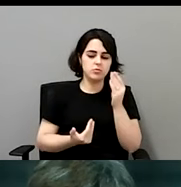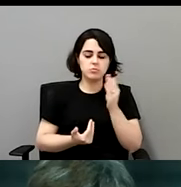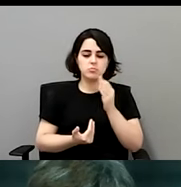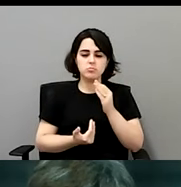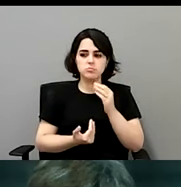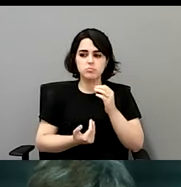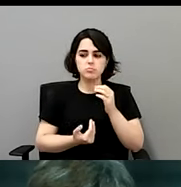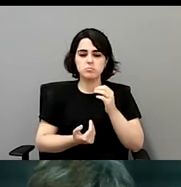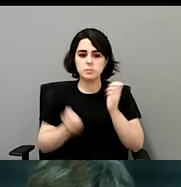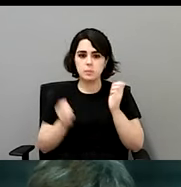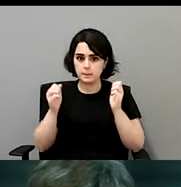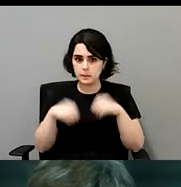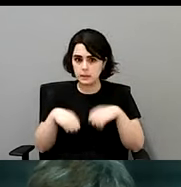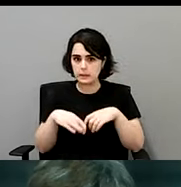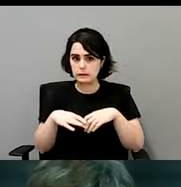Vale.